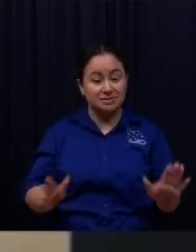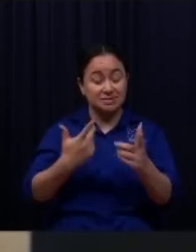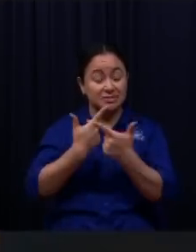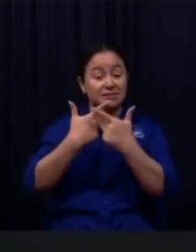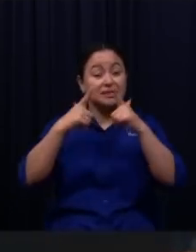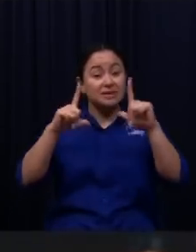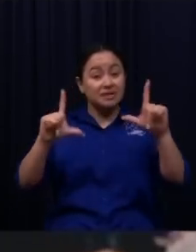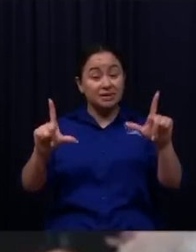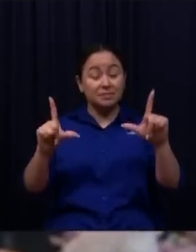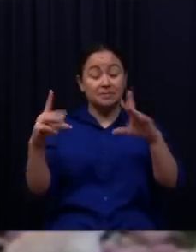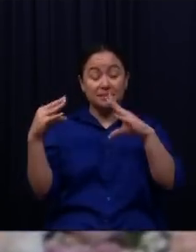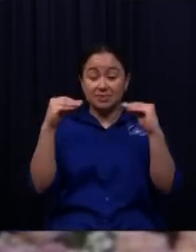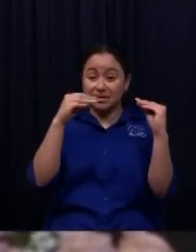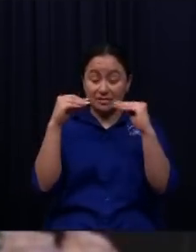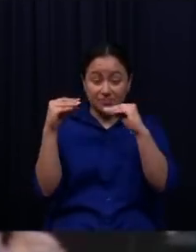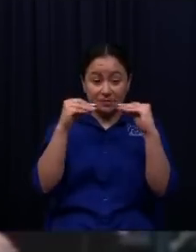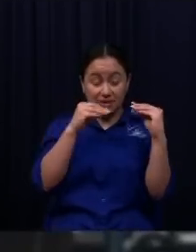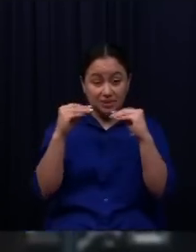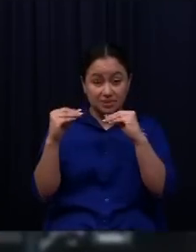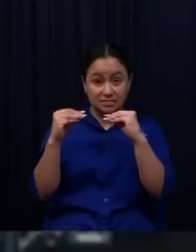hablar,